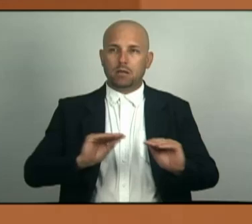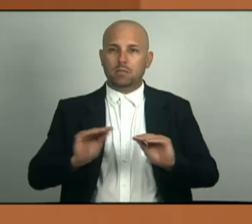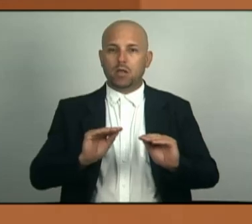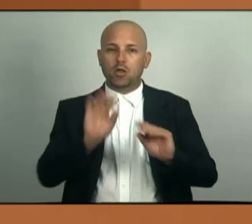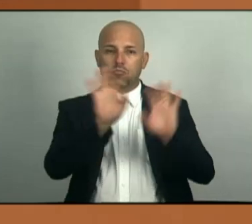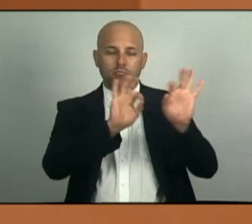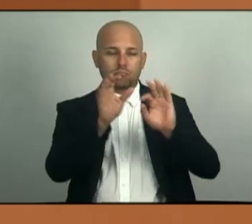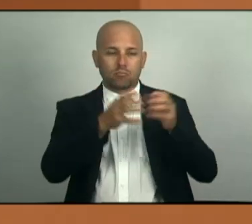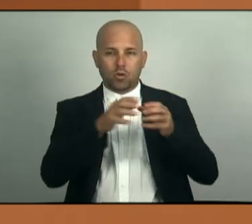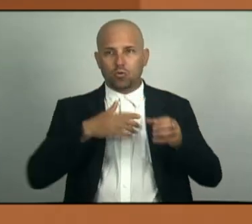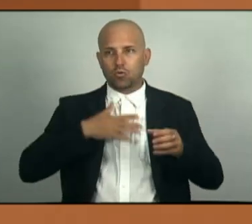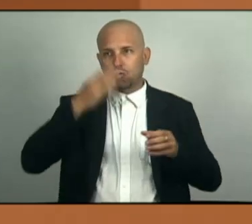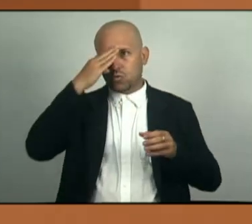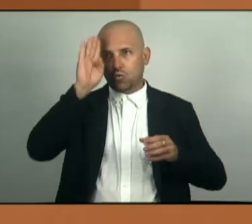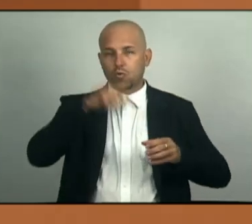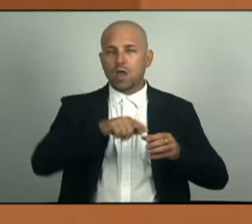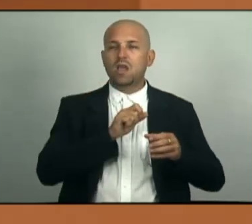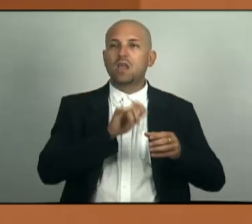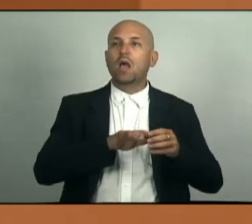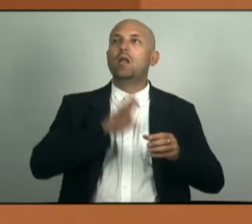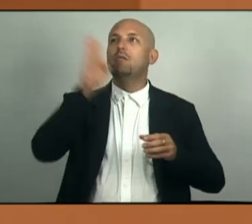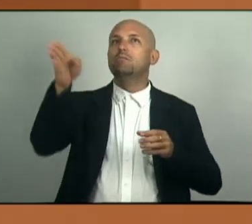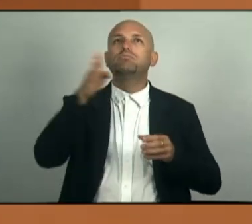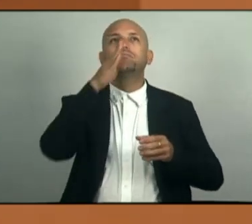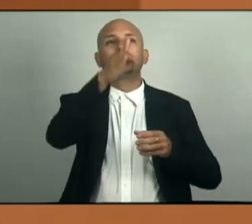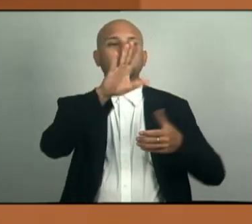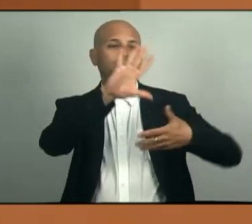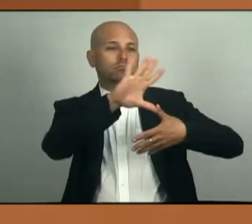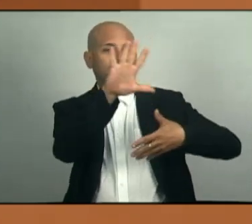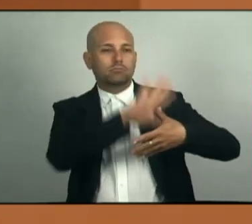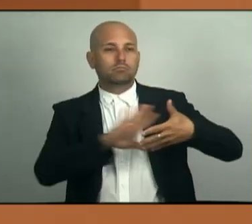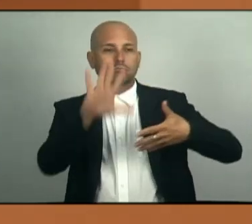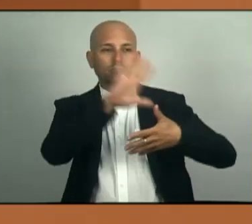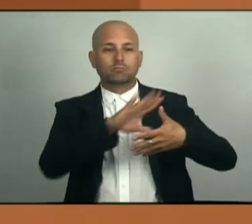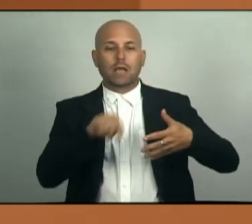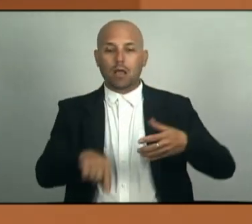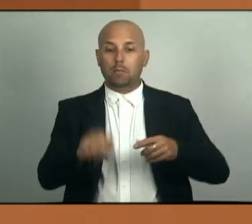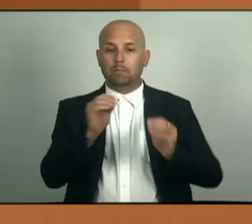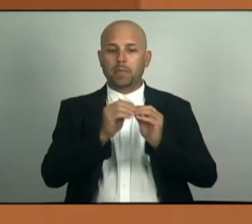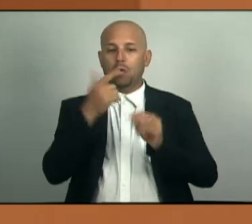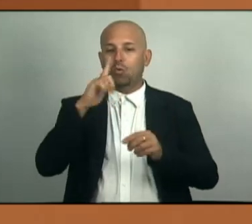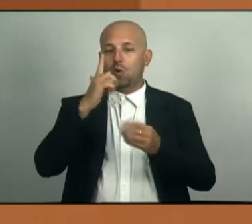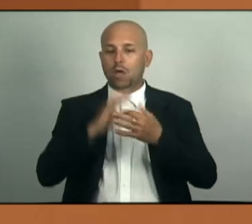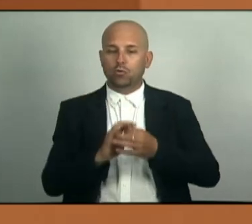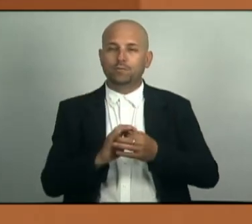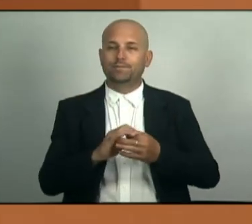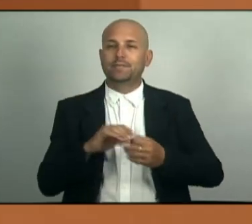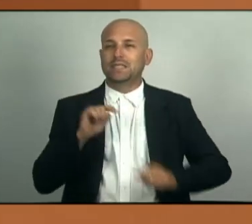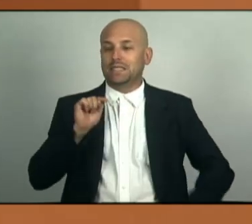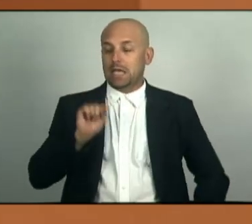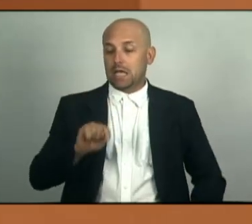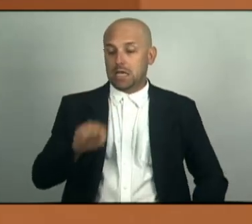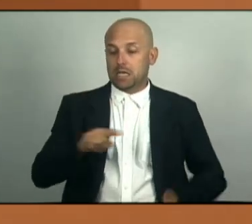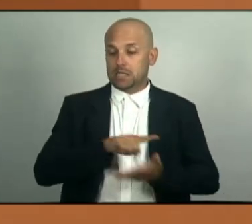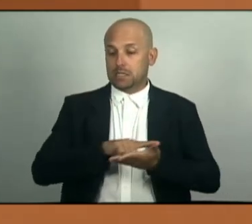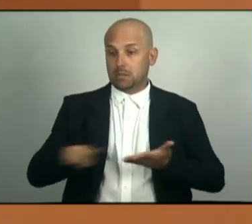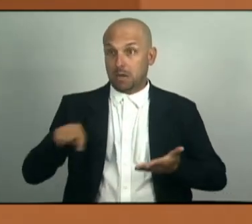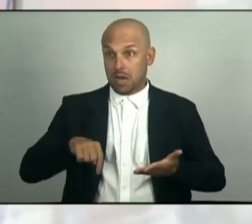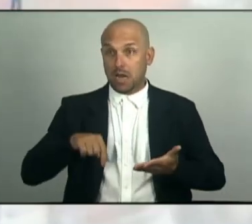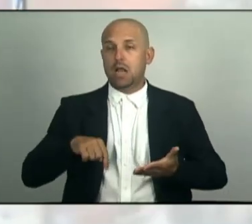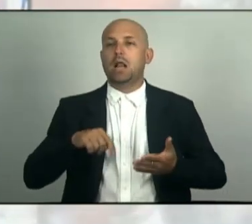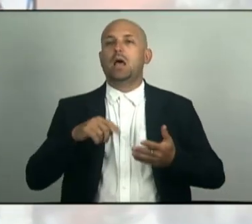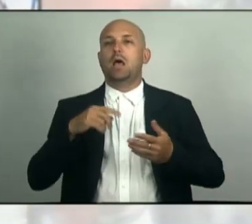elecciones nacionales para eventos continentales este verano ya se han producido durante esta semana una serie de